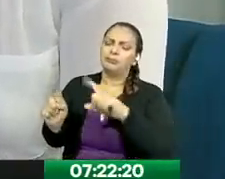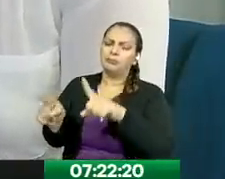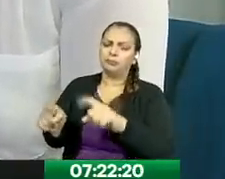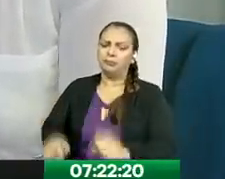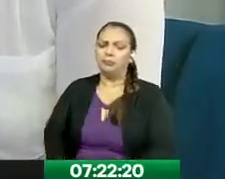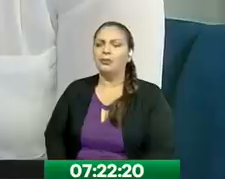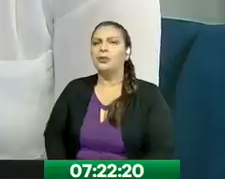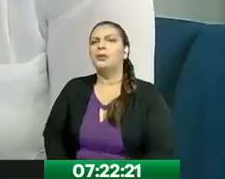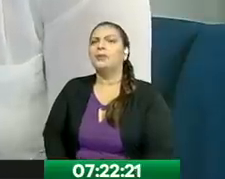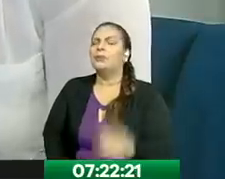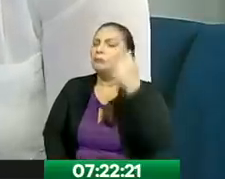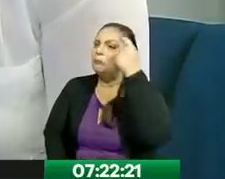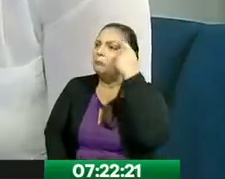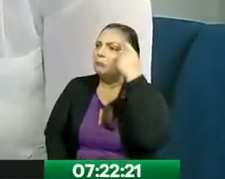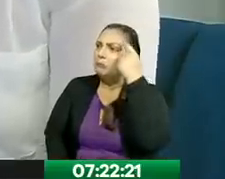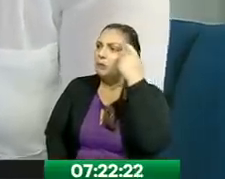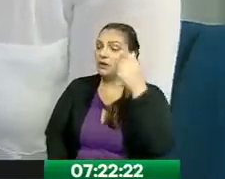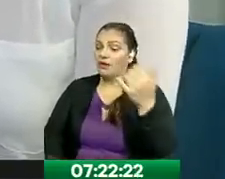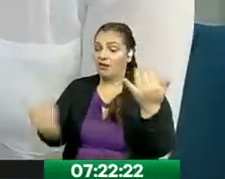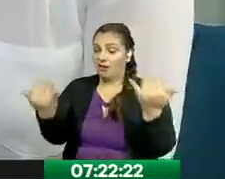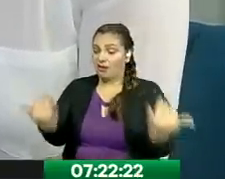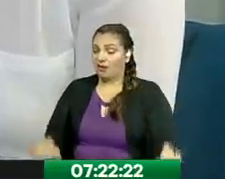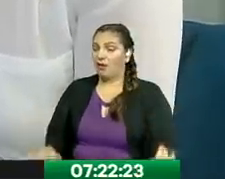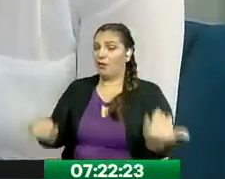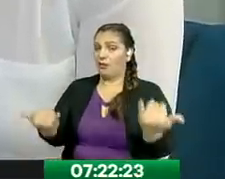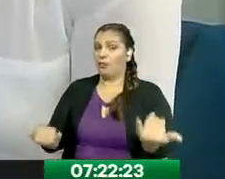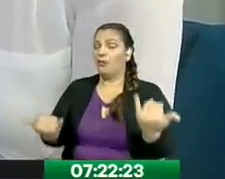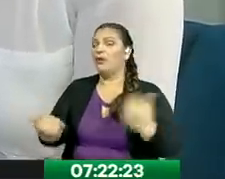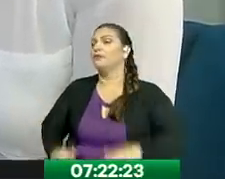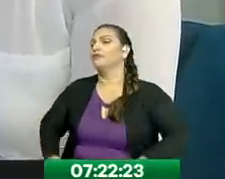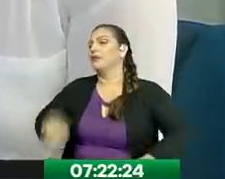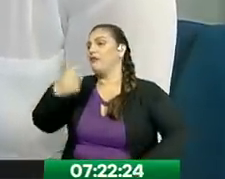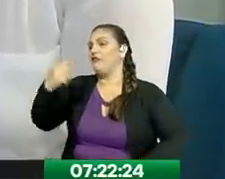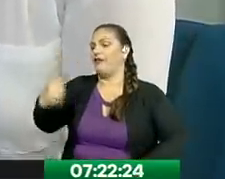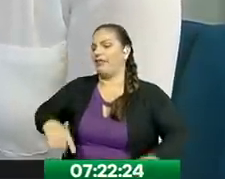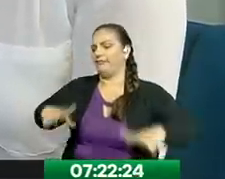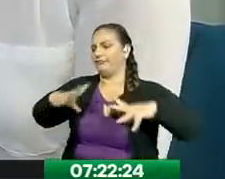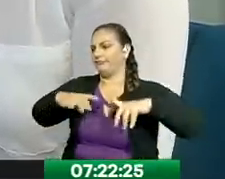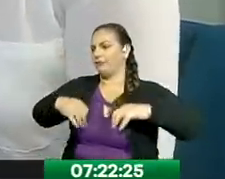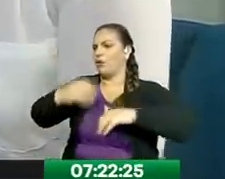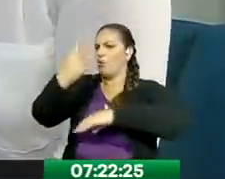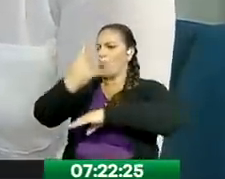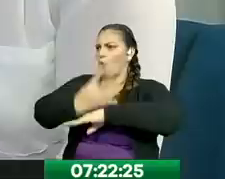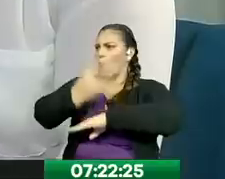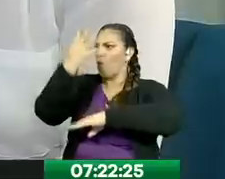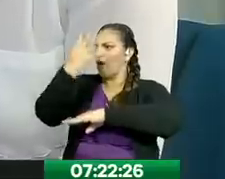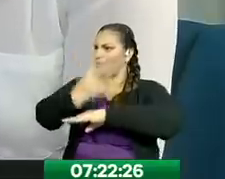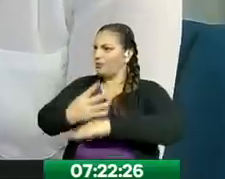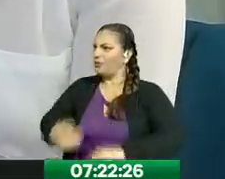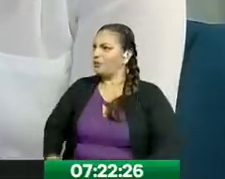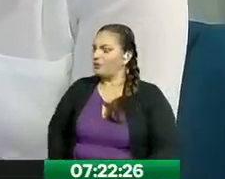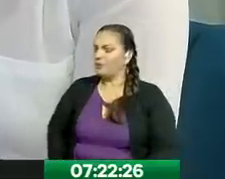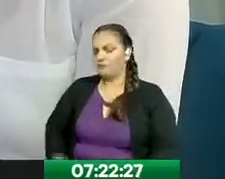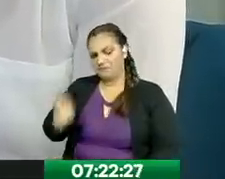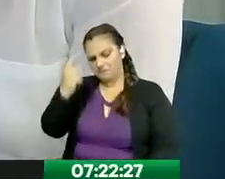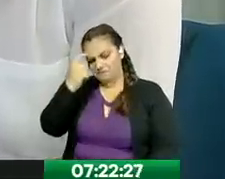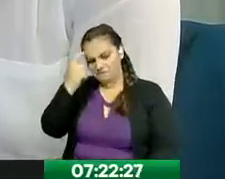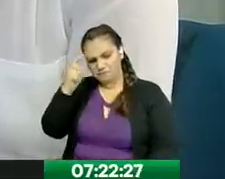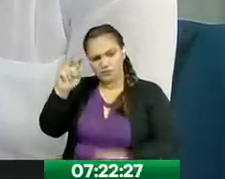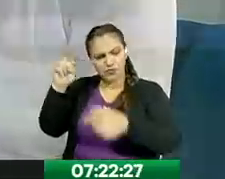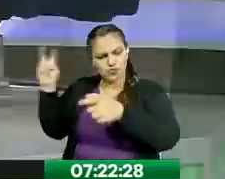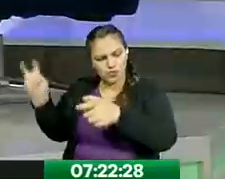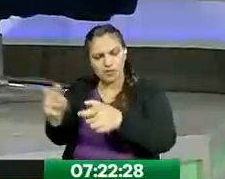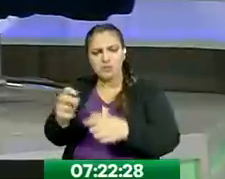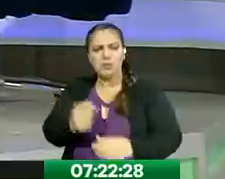de lo que va a generar este largo feriado de noviembre en materia de ingresos y de recursos para toda la gente involucrada en la cadena del turismo